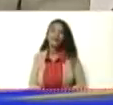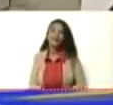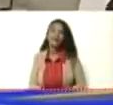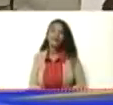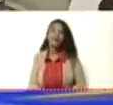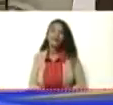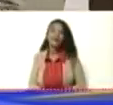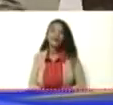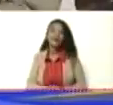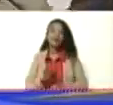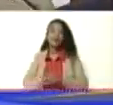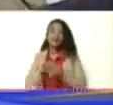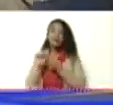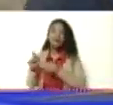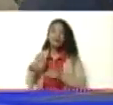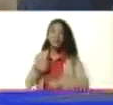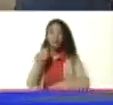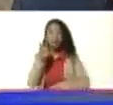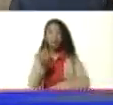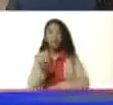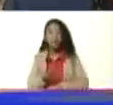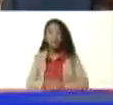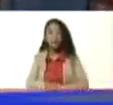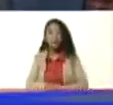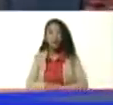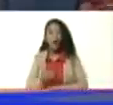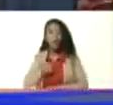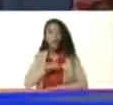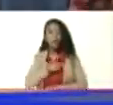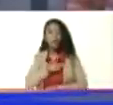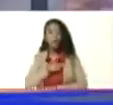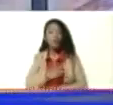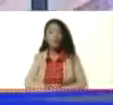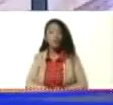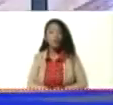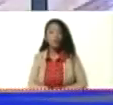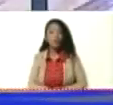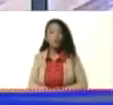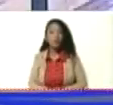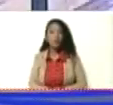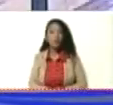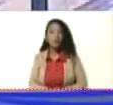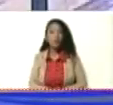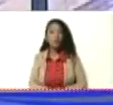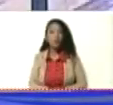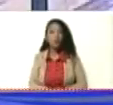Y es por eso que le digo a nuestro